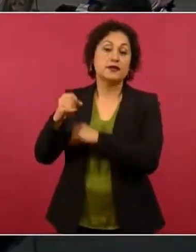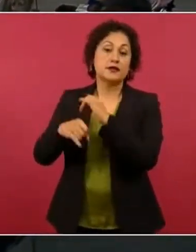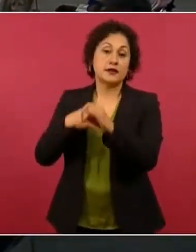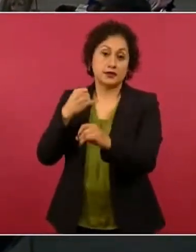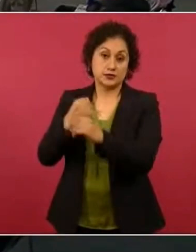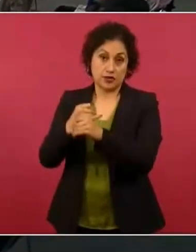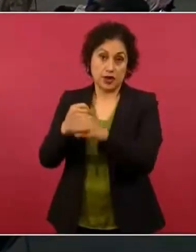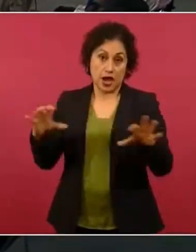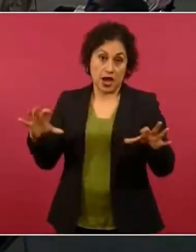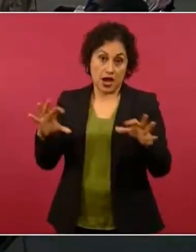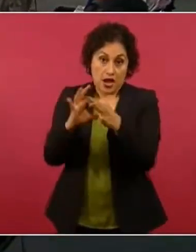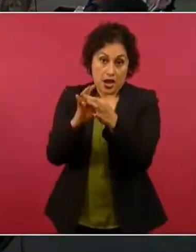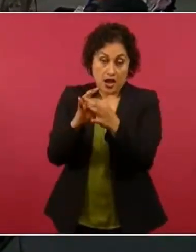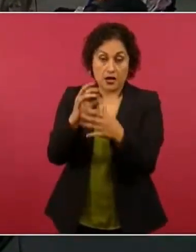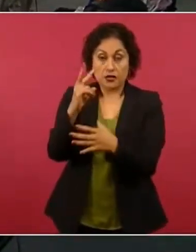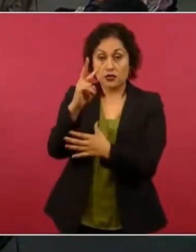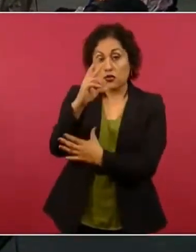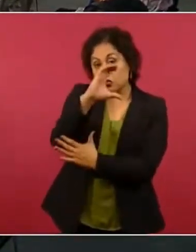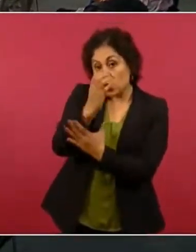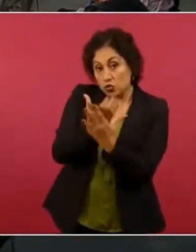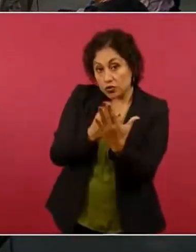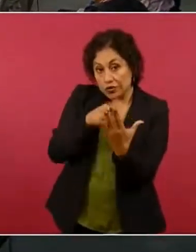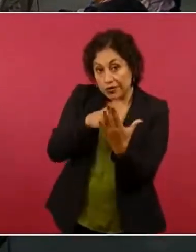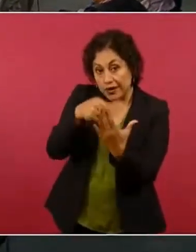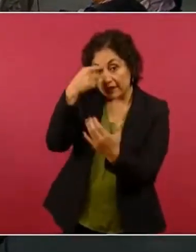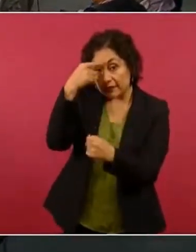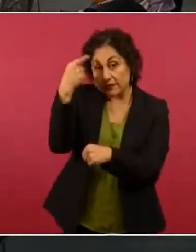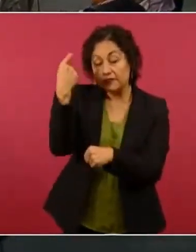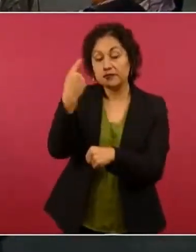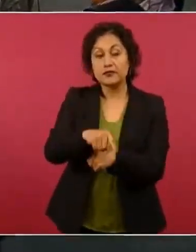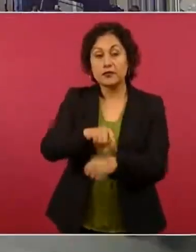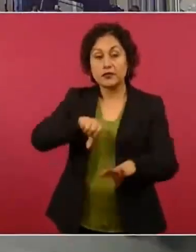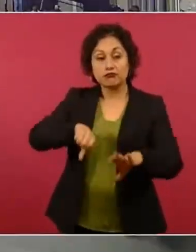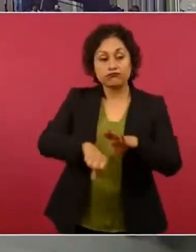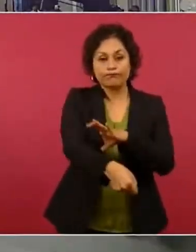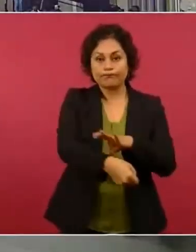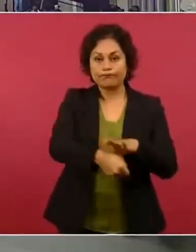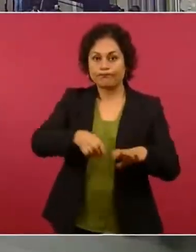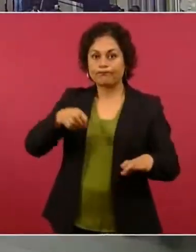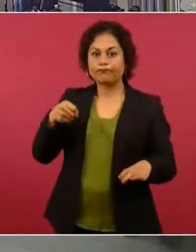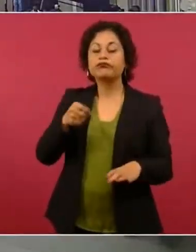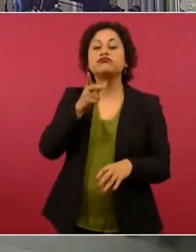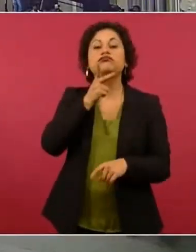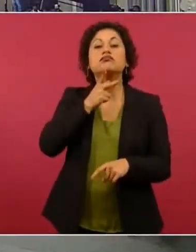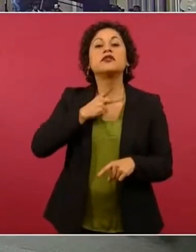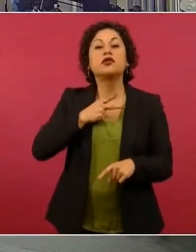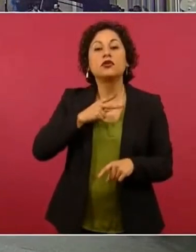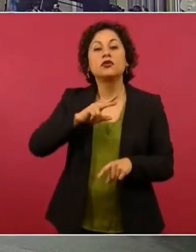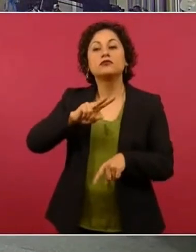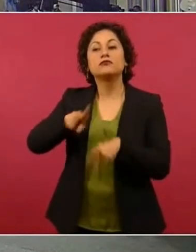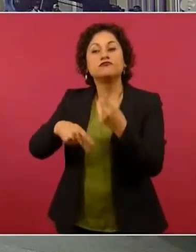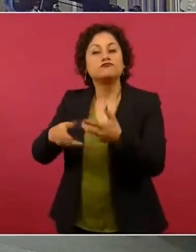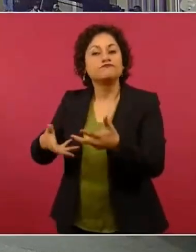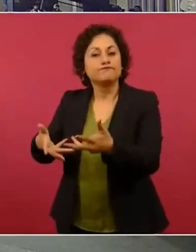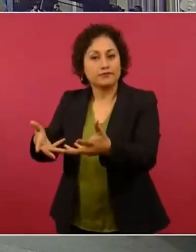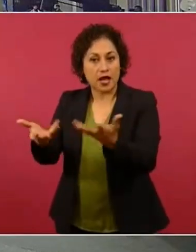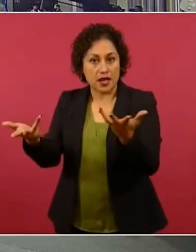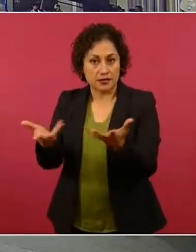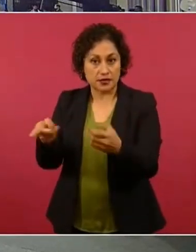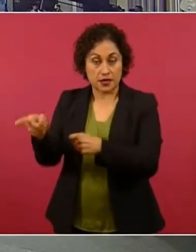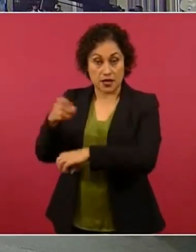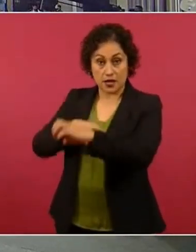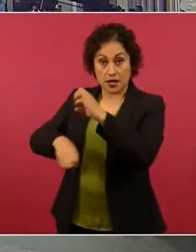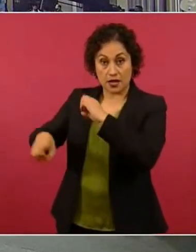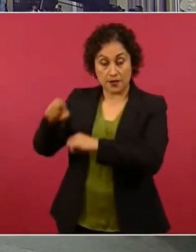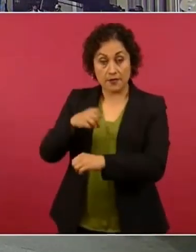para realizar perforación de pozos petroleros y producción la empresa recibió más de